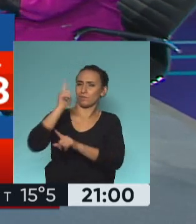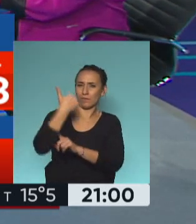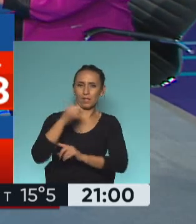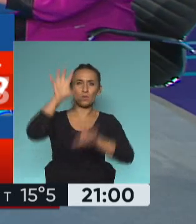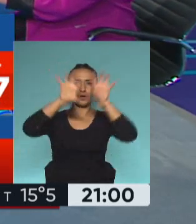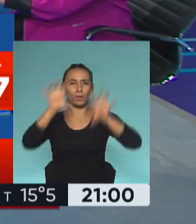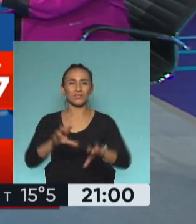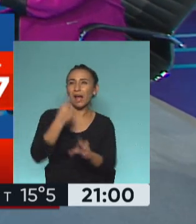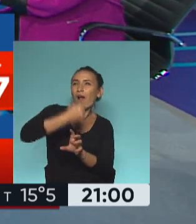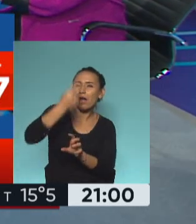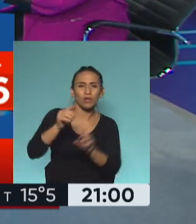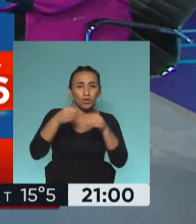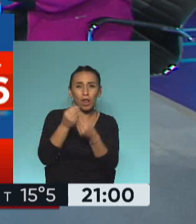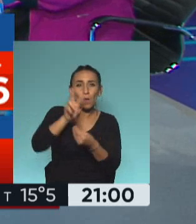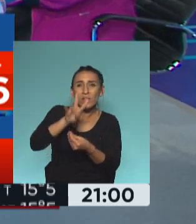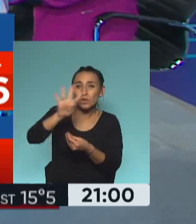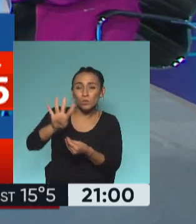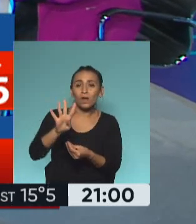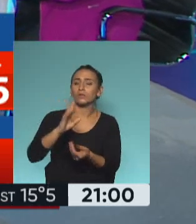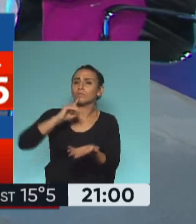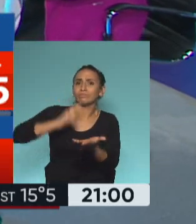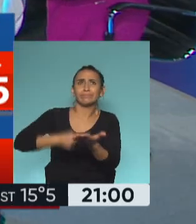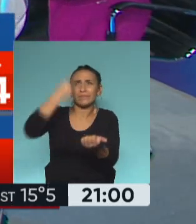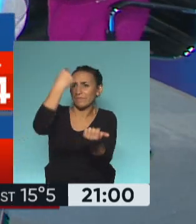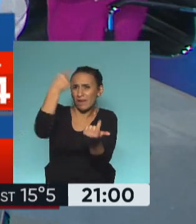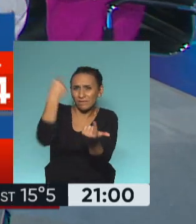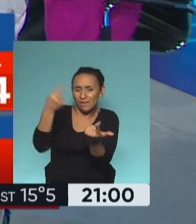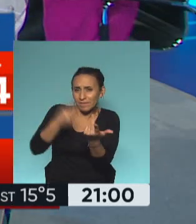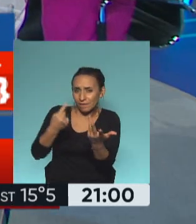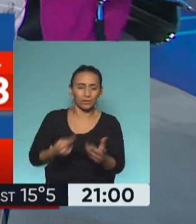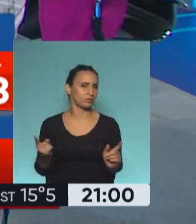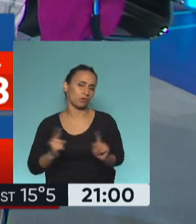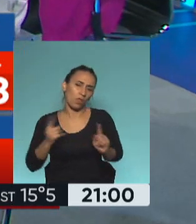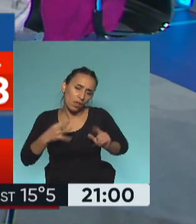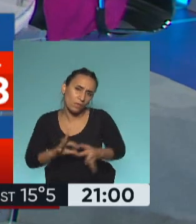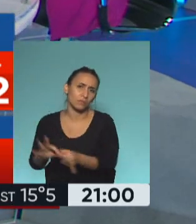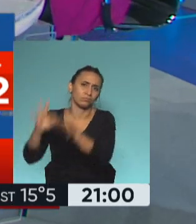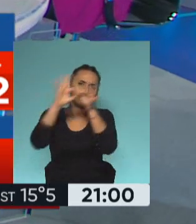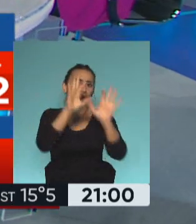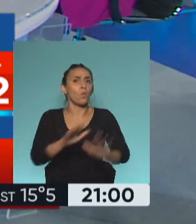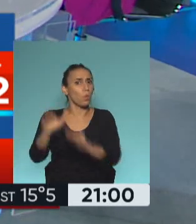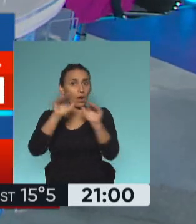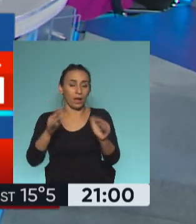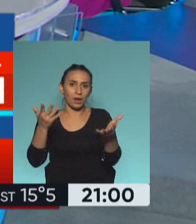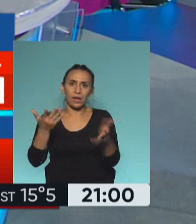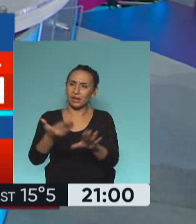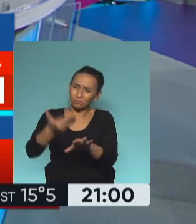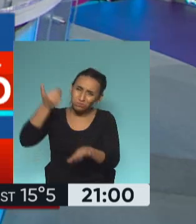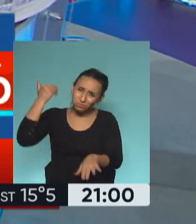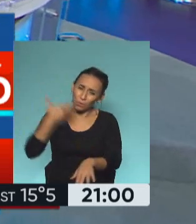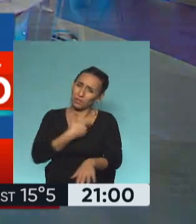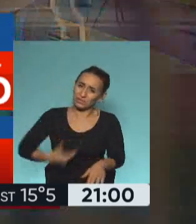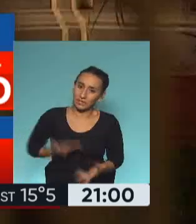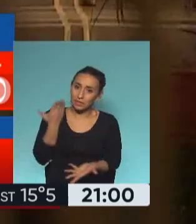distintas. Básicamente lo que se busca es centralizar, que es exactamente lo que viene pidiendo el presidente hace un montón y que es algo